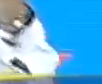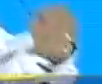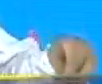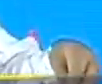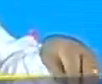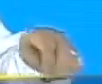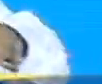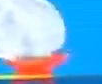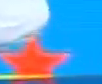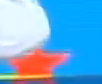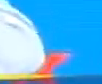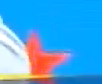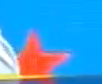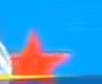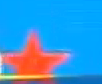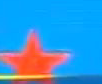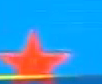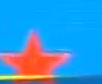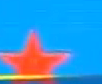estamos a 4 de enero,